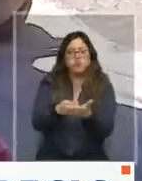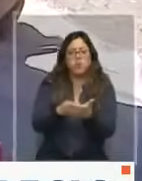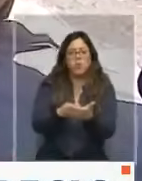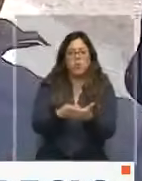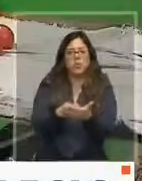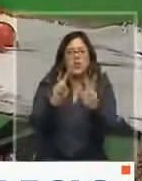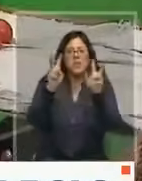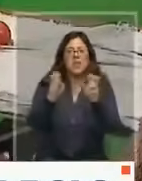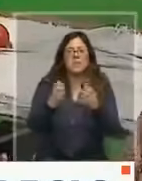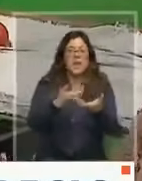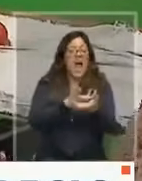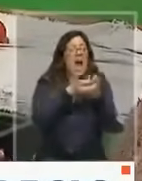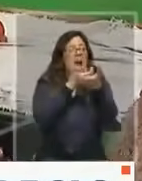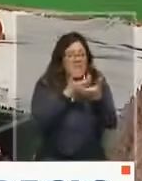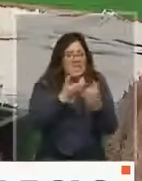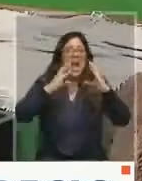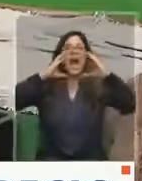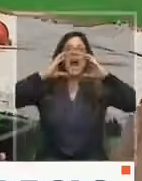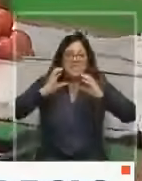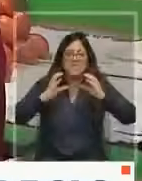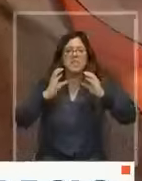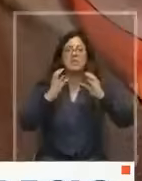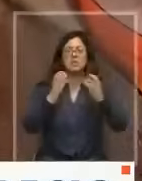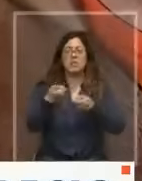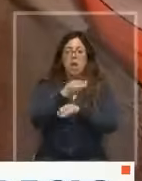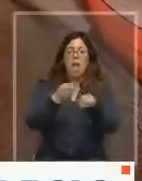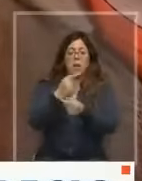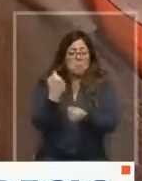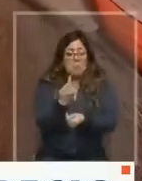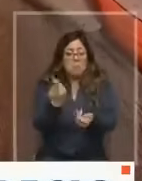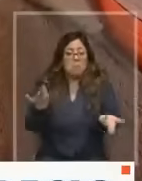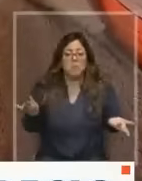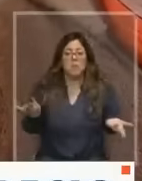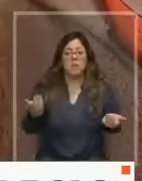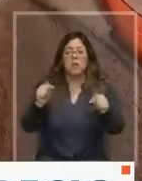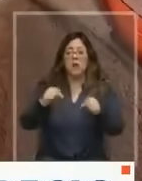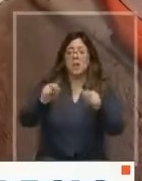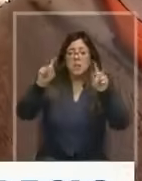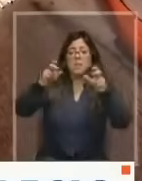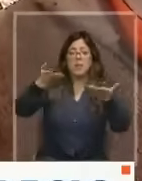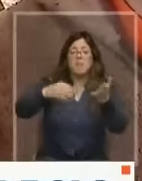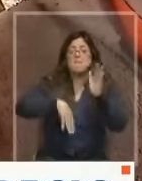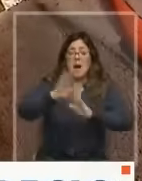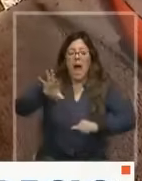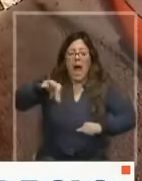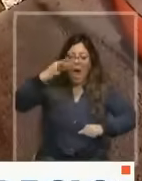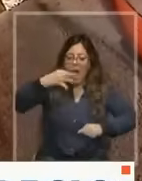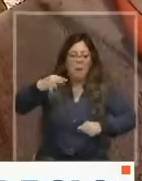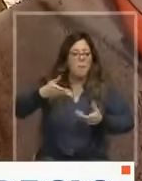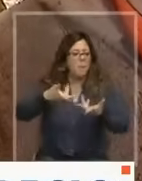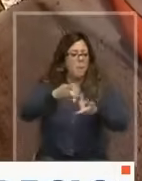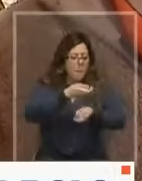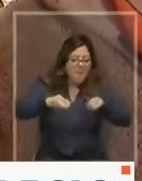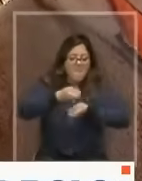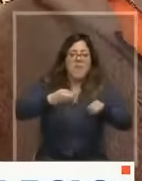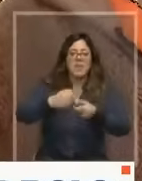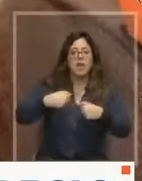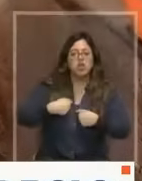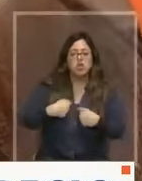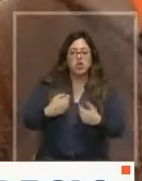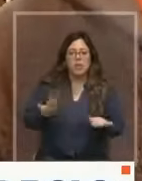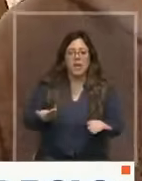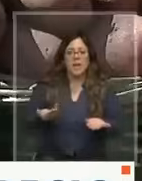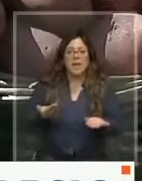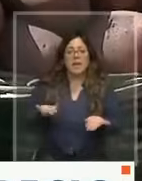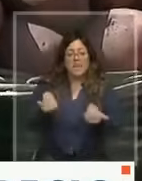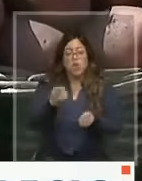los completos, los churrascos se venden solos. Lo que más sale es la papa frita, eso. Entonces, tengo que saber